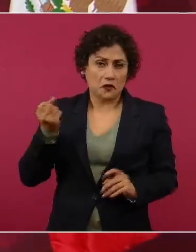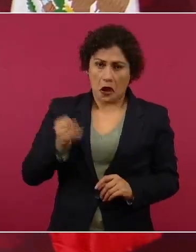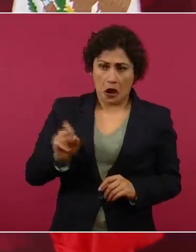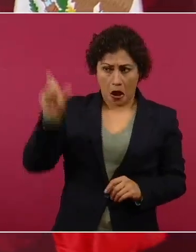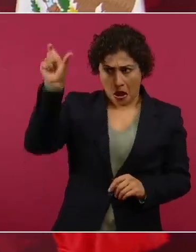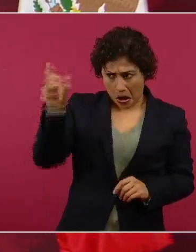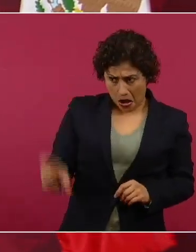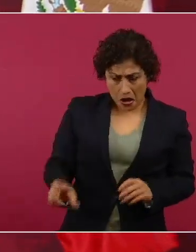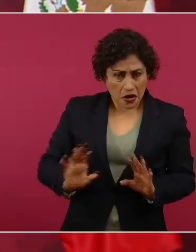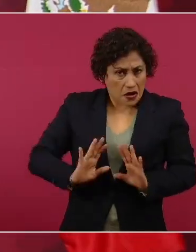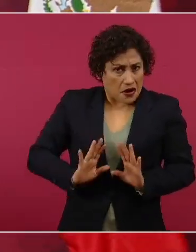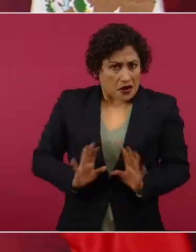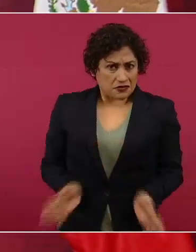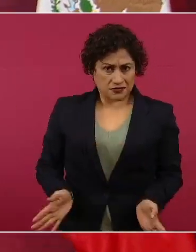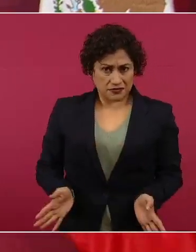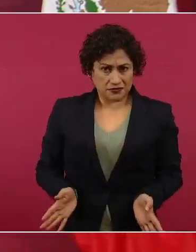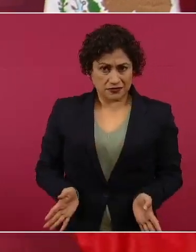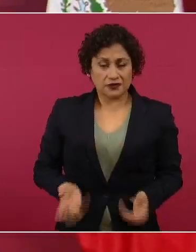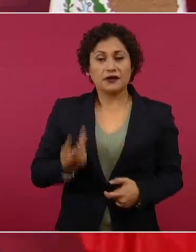a muchos.